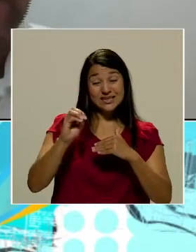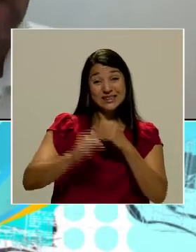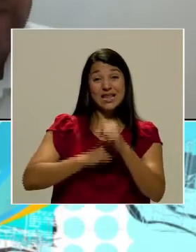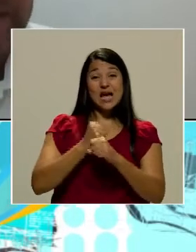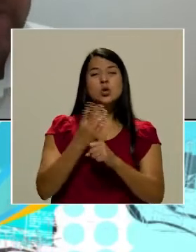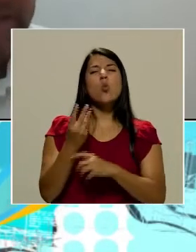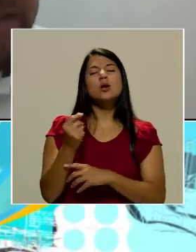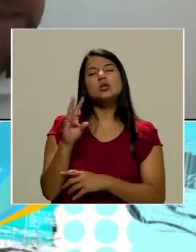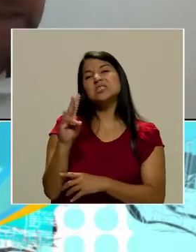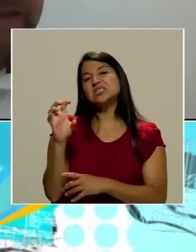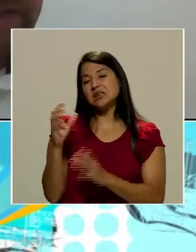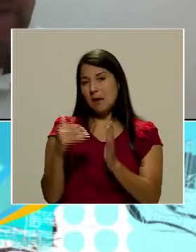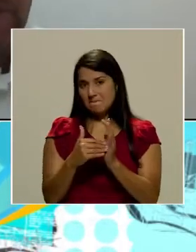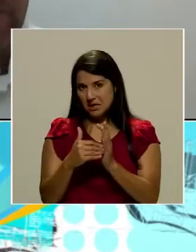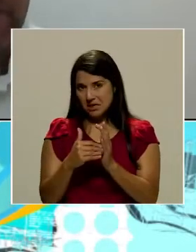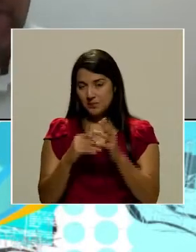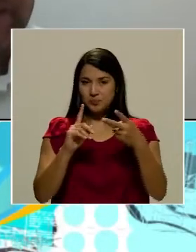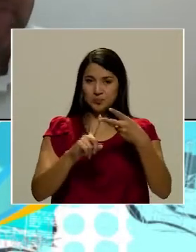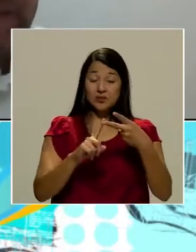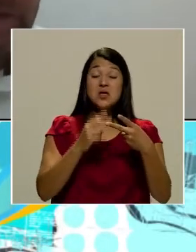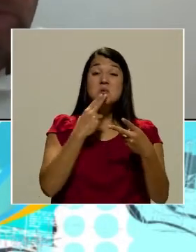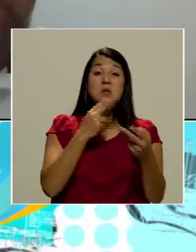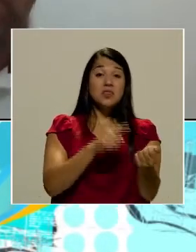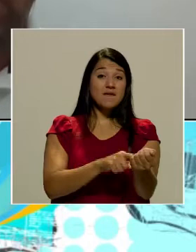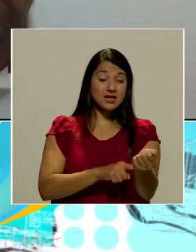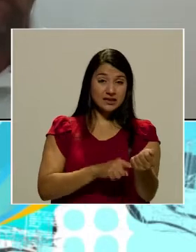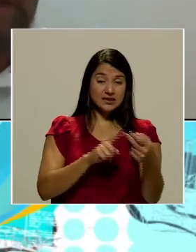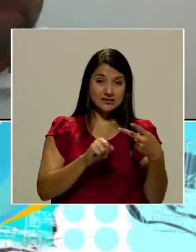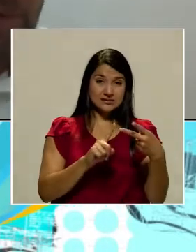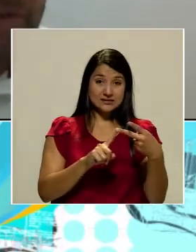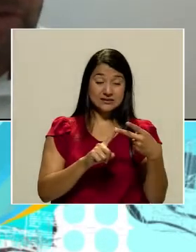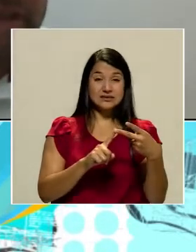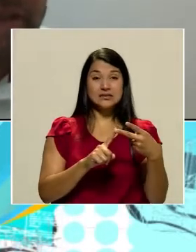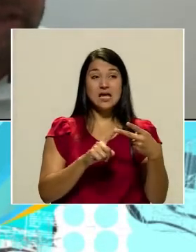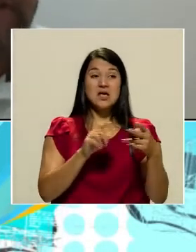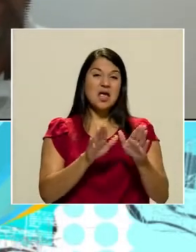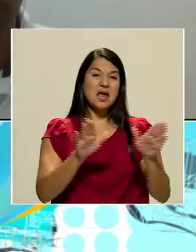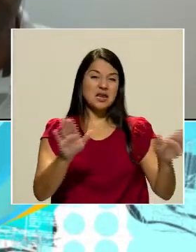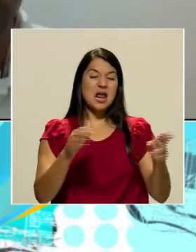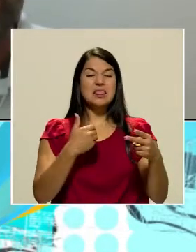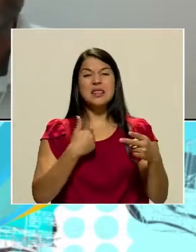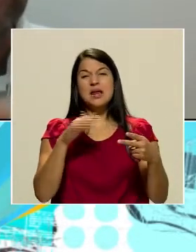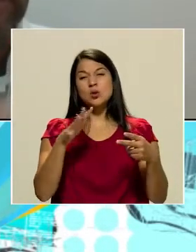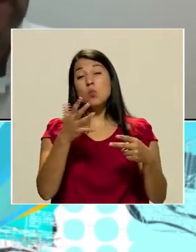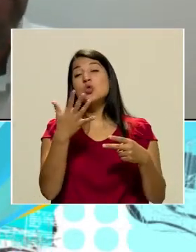de 700,000. Si hablamos de diabetes mellitus, en la población en general tenemos cerca